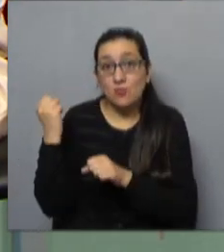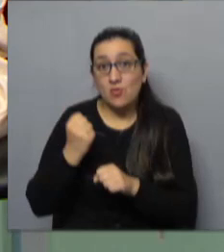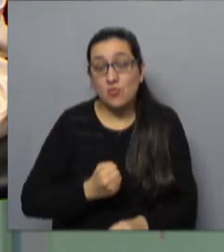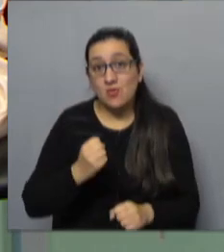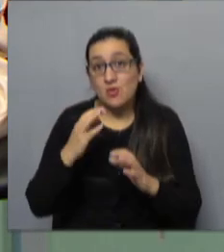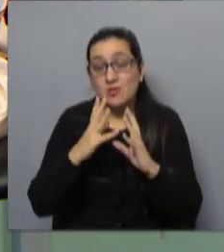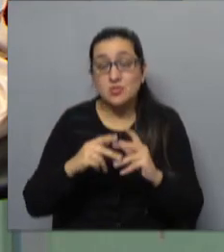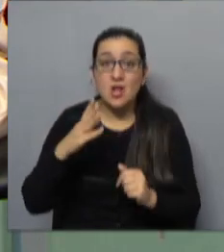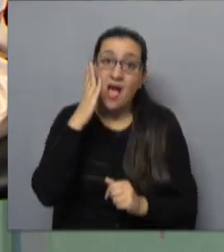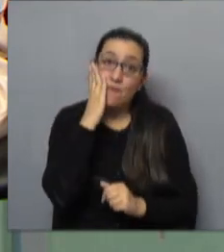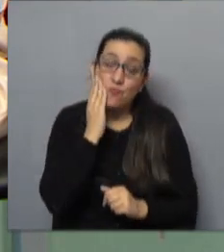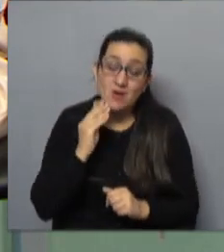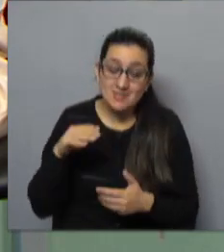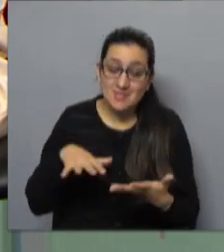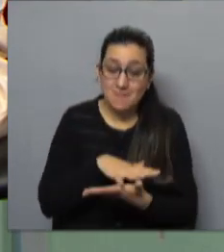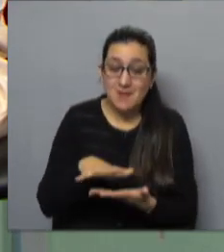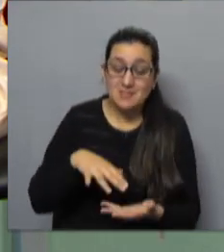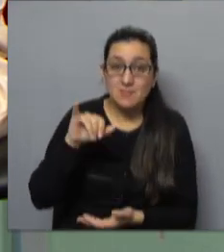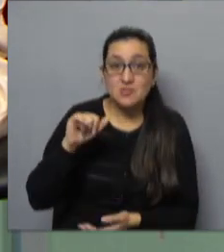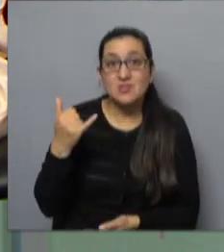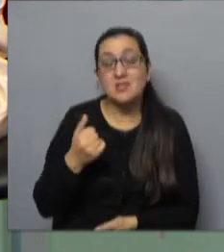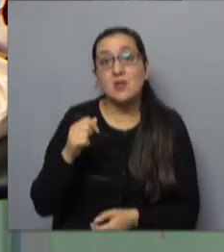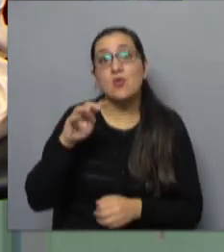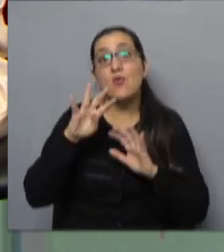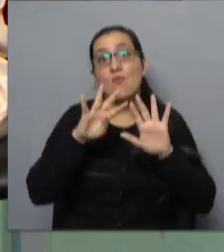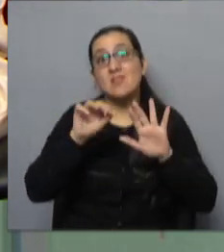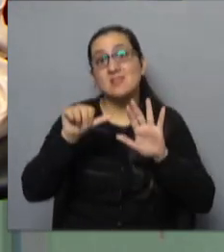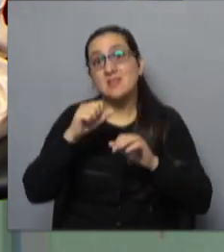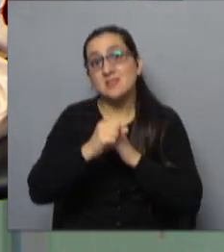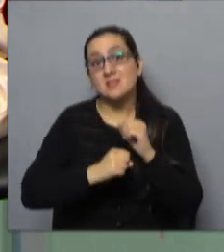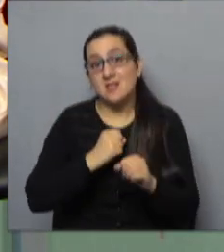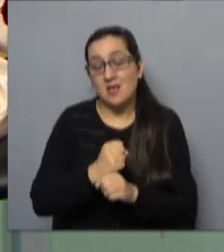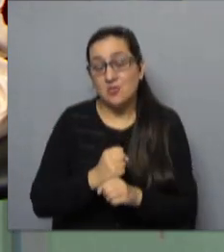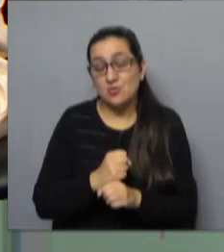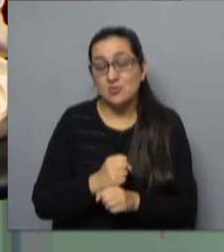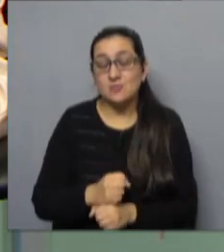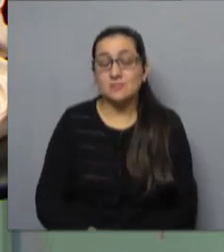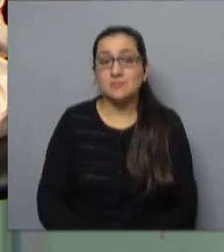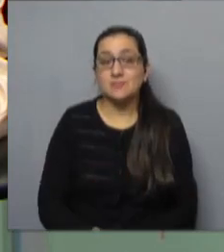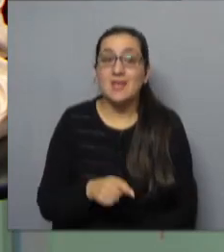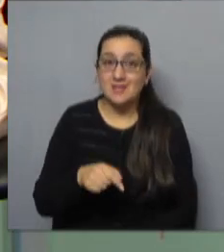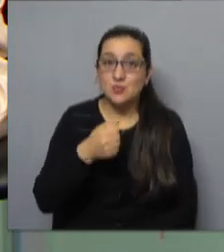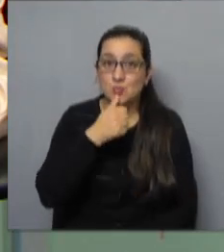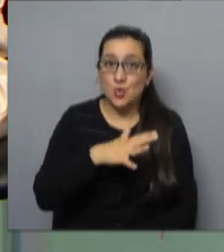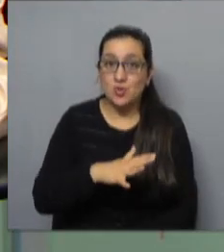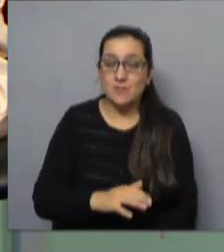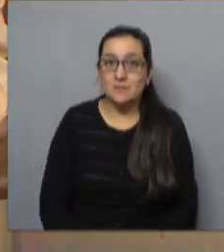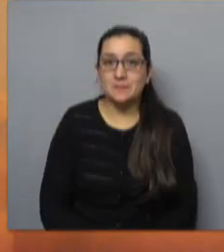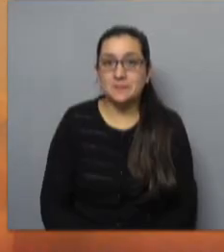organización Abuelas de Plaza de Mayo. Tiene 96 años. Si no se lo digo, no lo van a creer. Y esta es su historia.